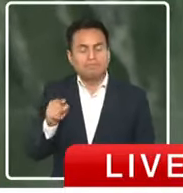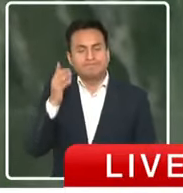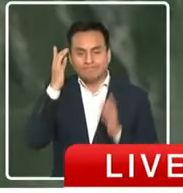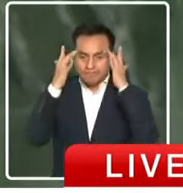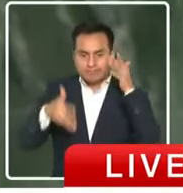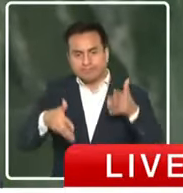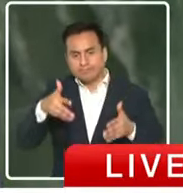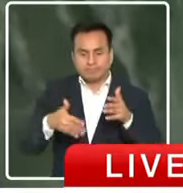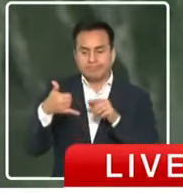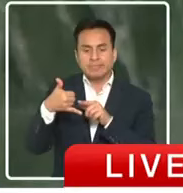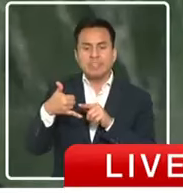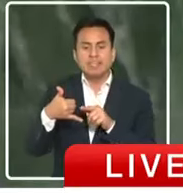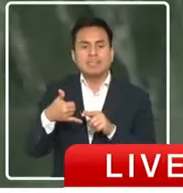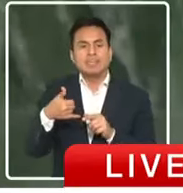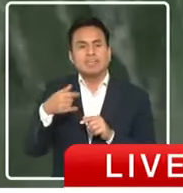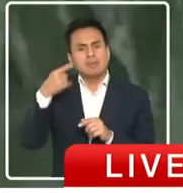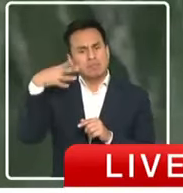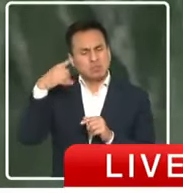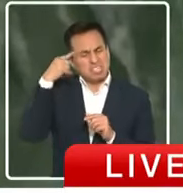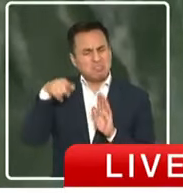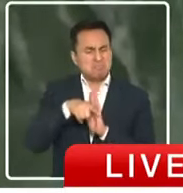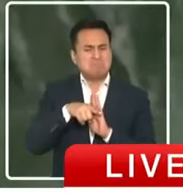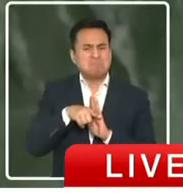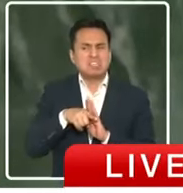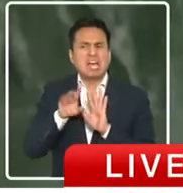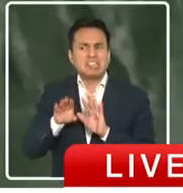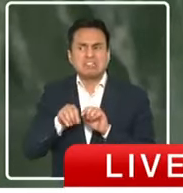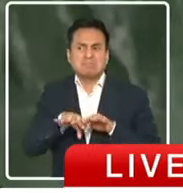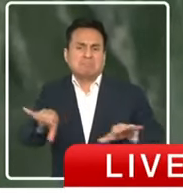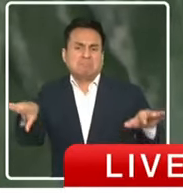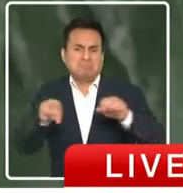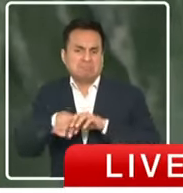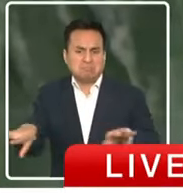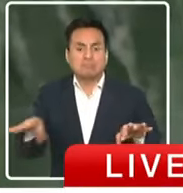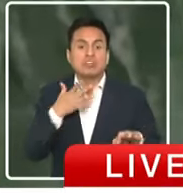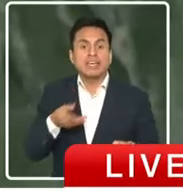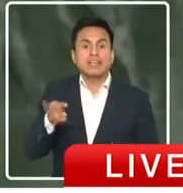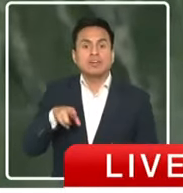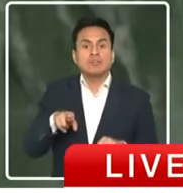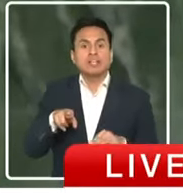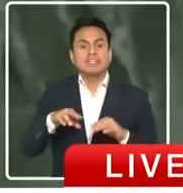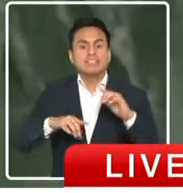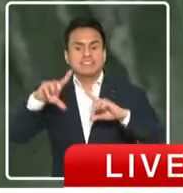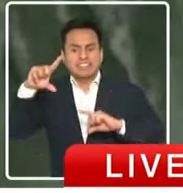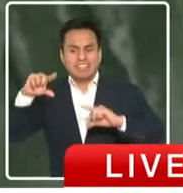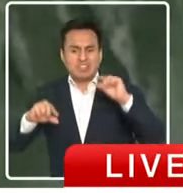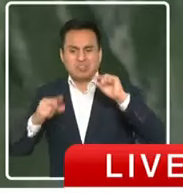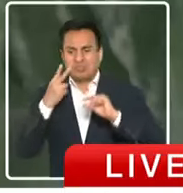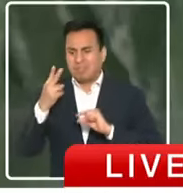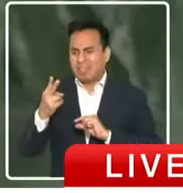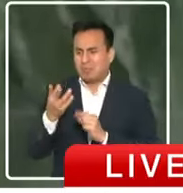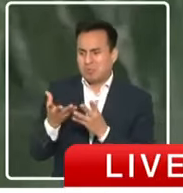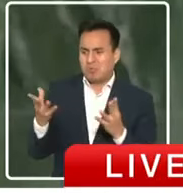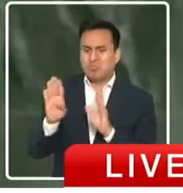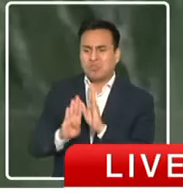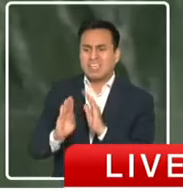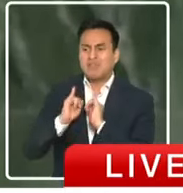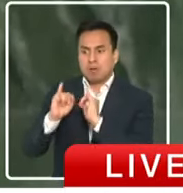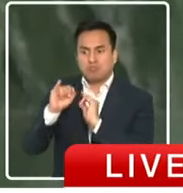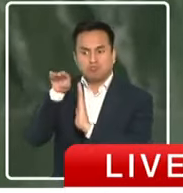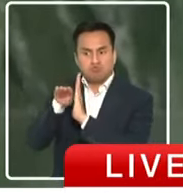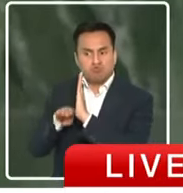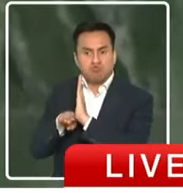inteligencia artificial reproduce prejuicios y estereotipos, producto del refuerzo de los sesgos existentes en las bases de datos